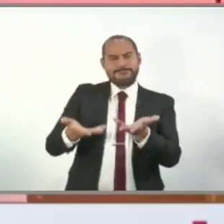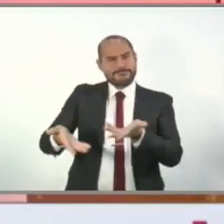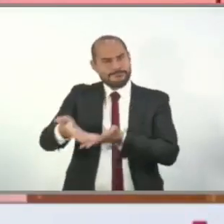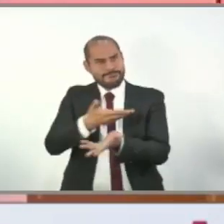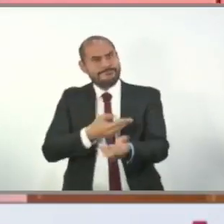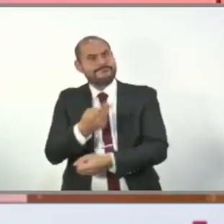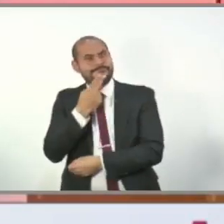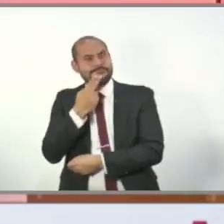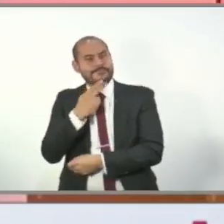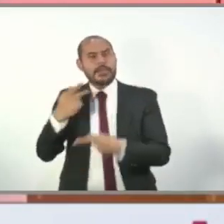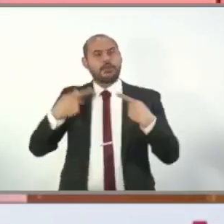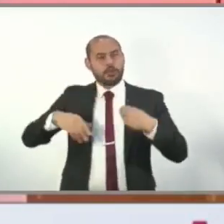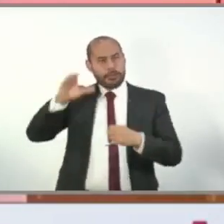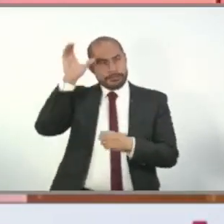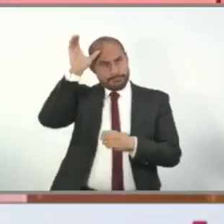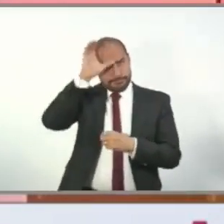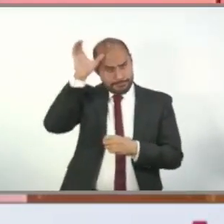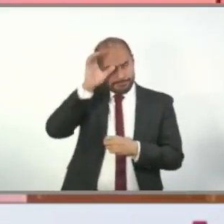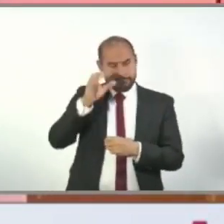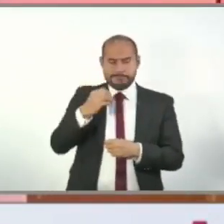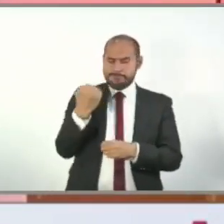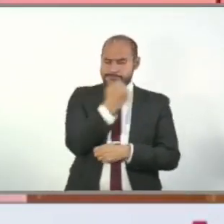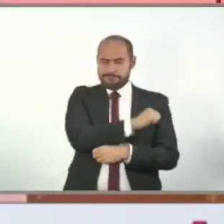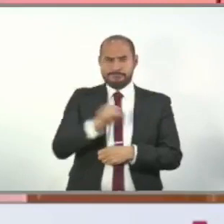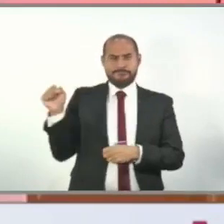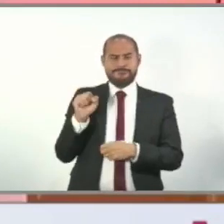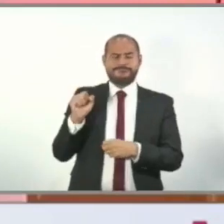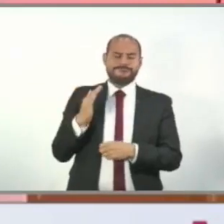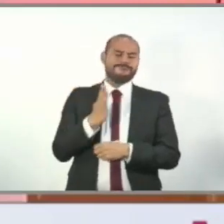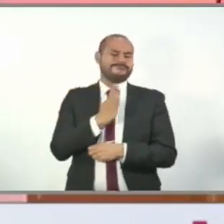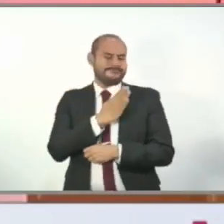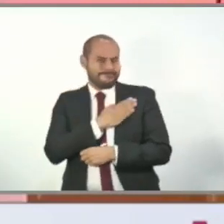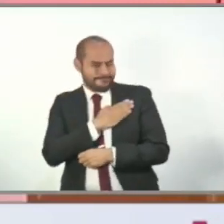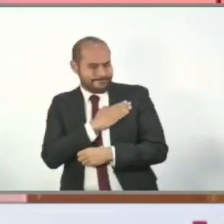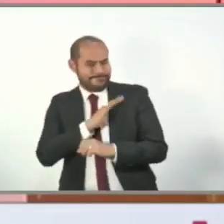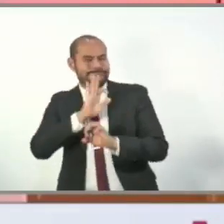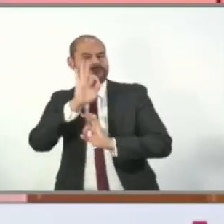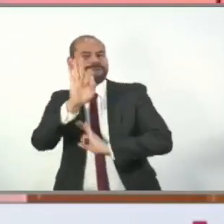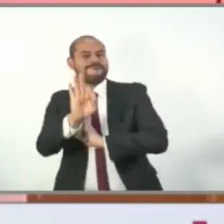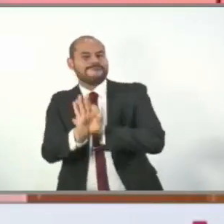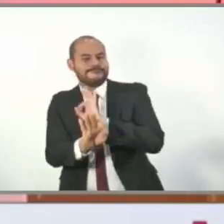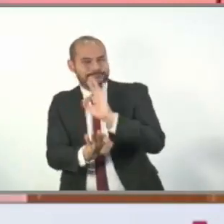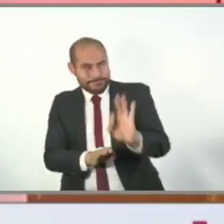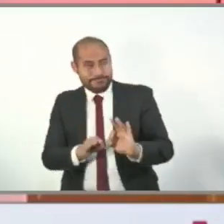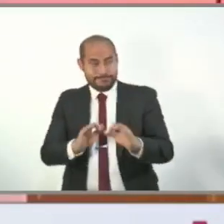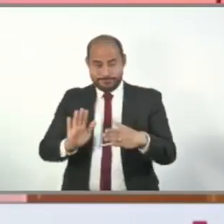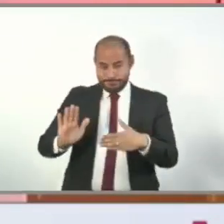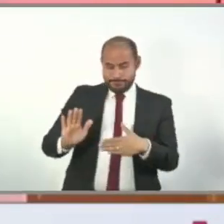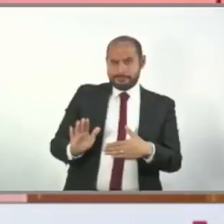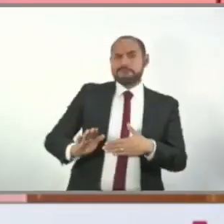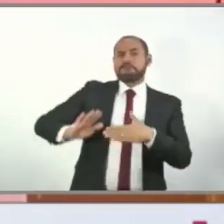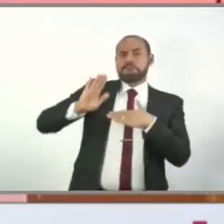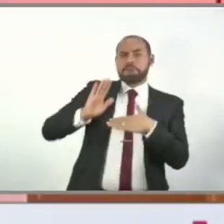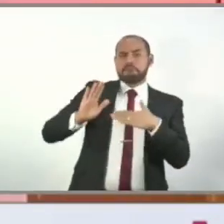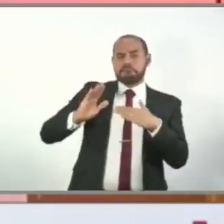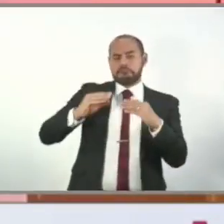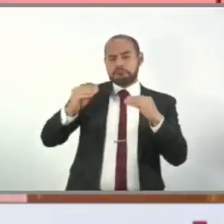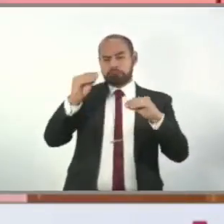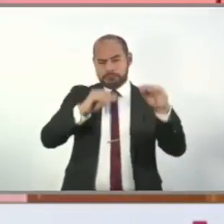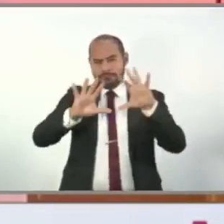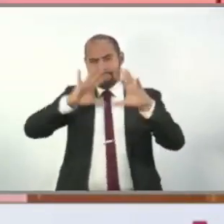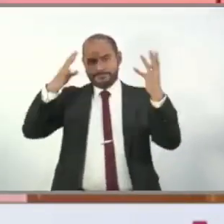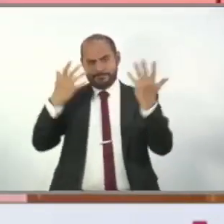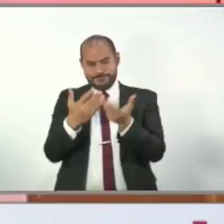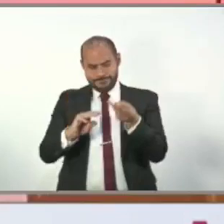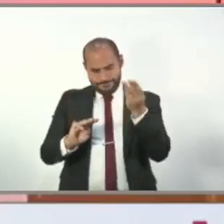personas conscientes, competentes, compasivas y comprometidas con la construcción de un mundo más humano